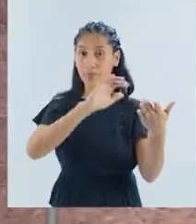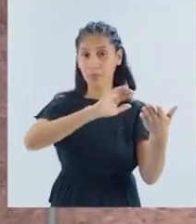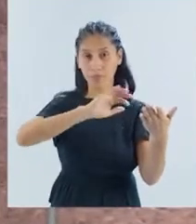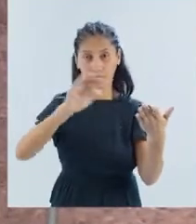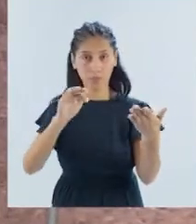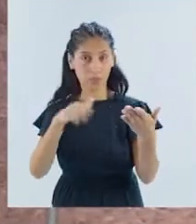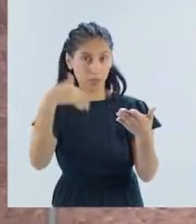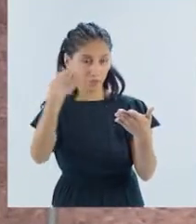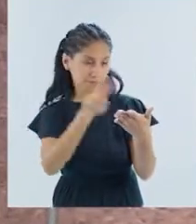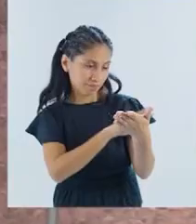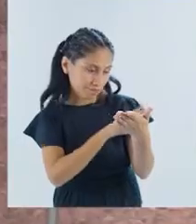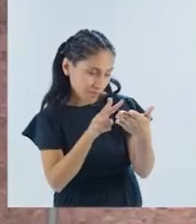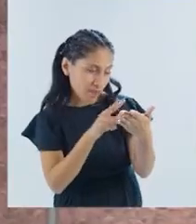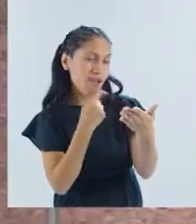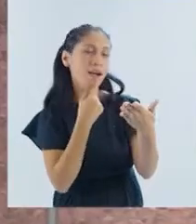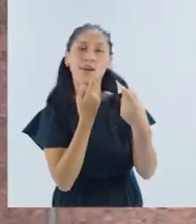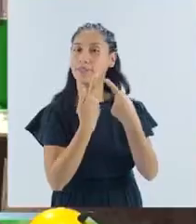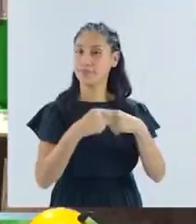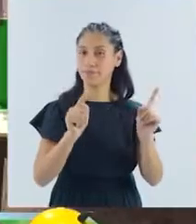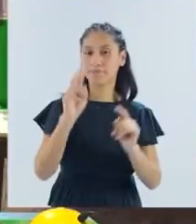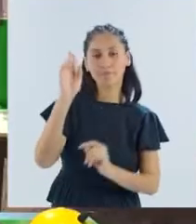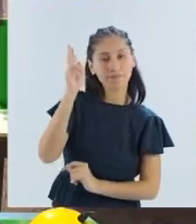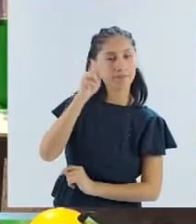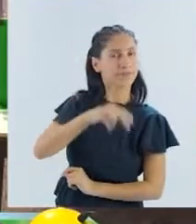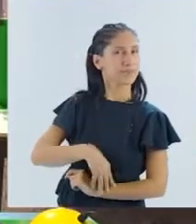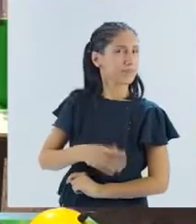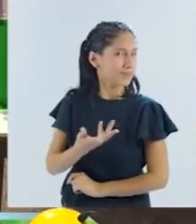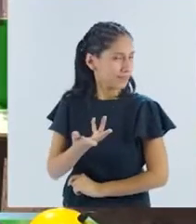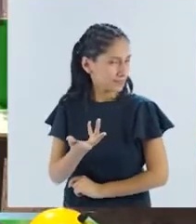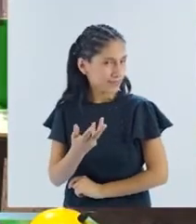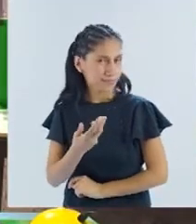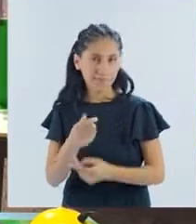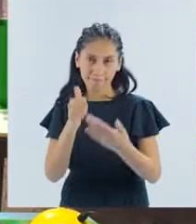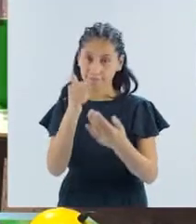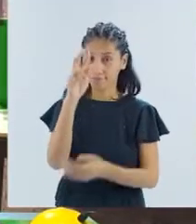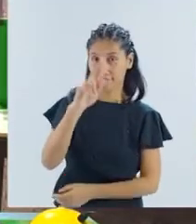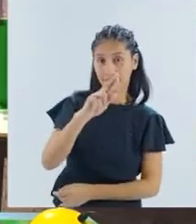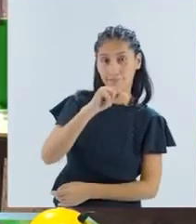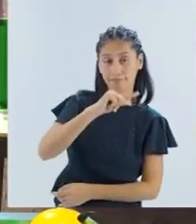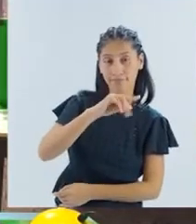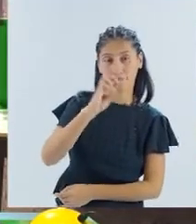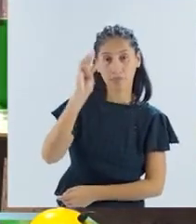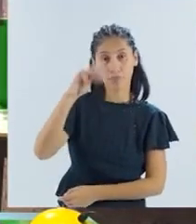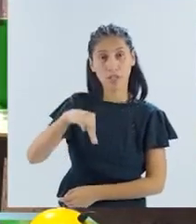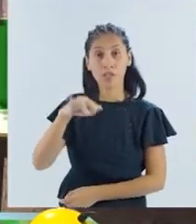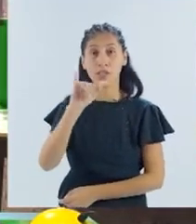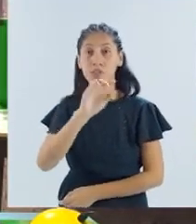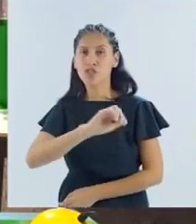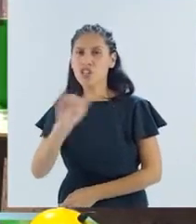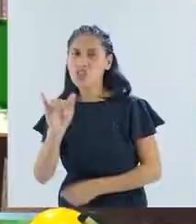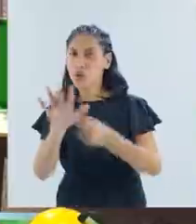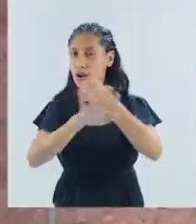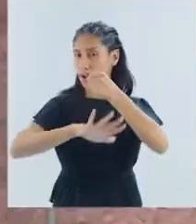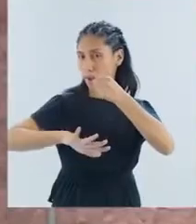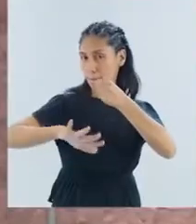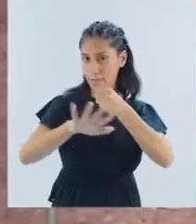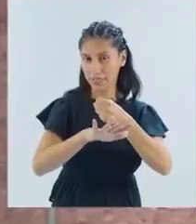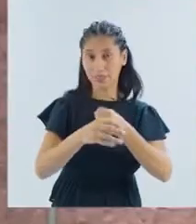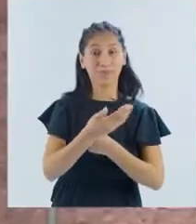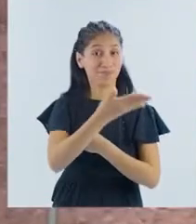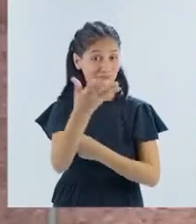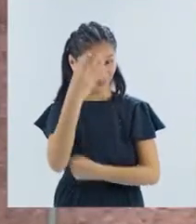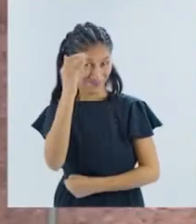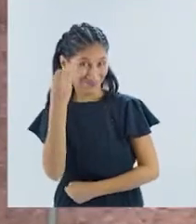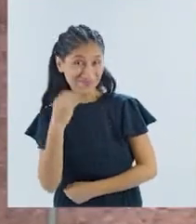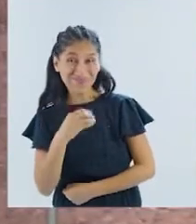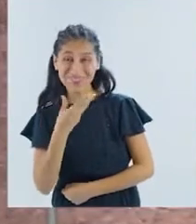que podamos diferenciar estos textos. Profesor, entonces, la argumentación es la base. Sé que las chicas y los